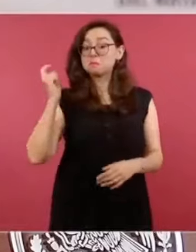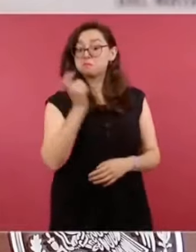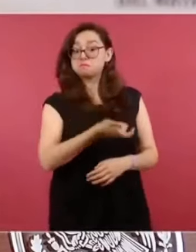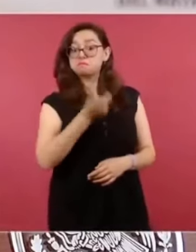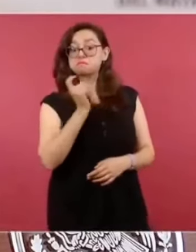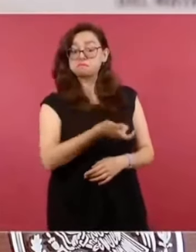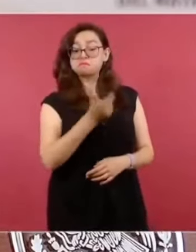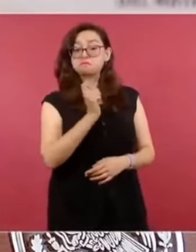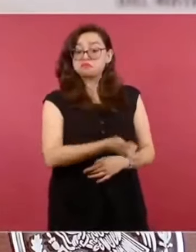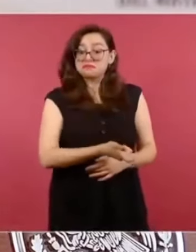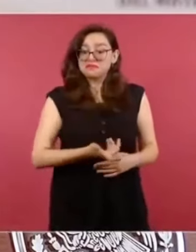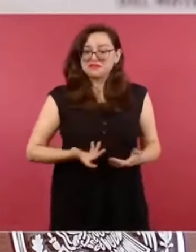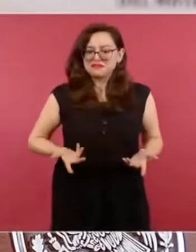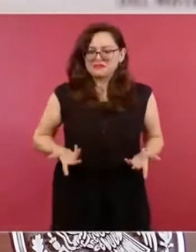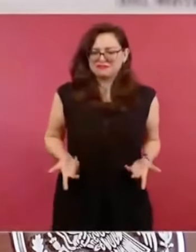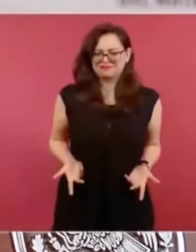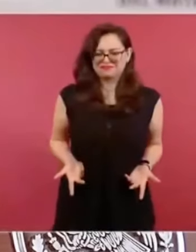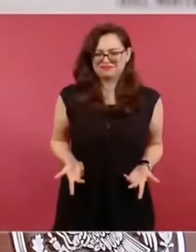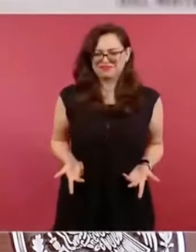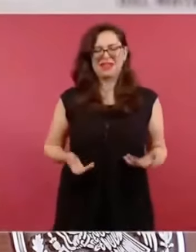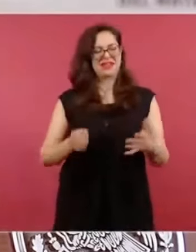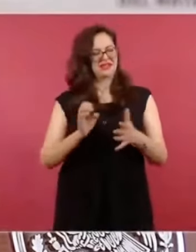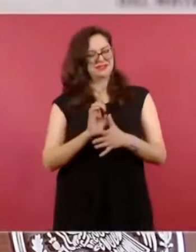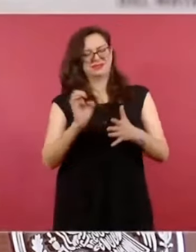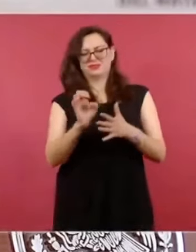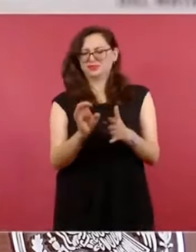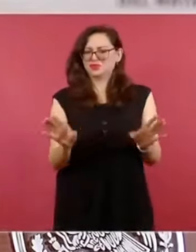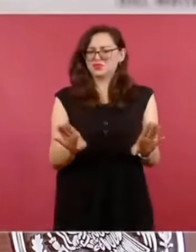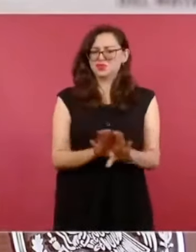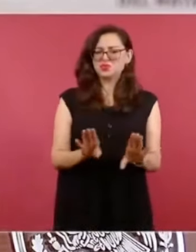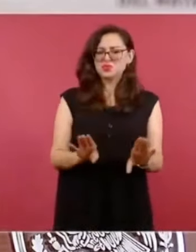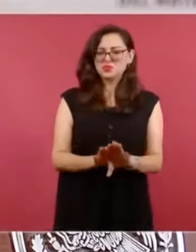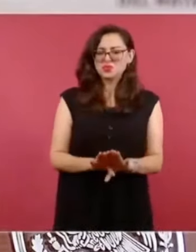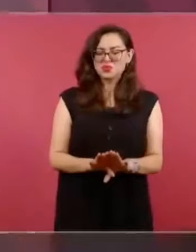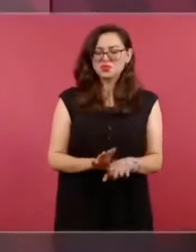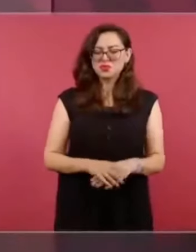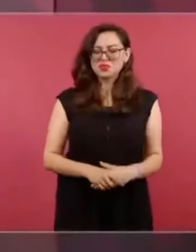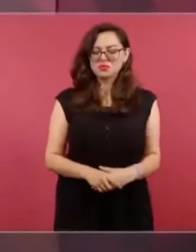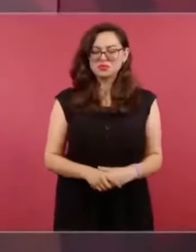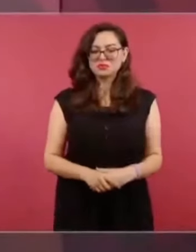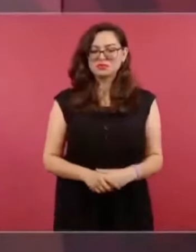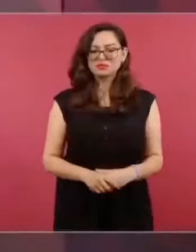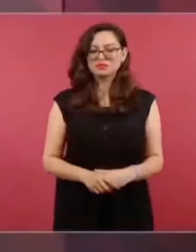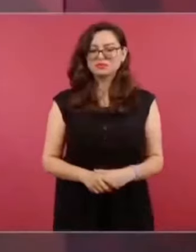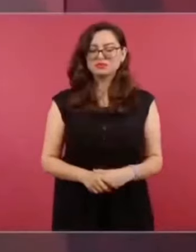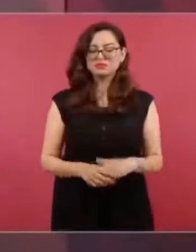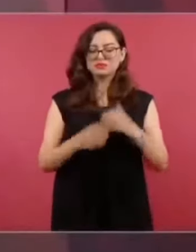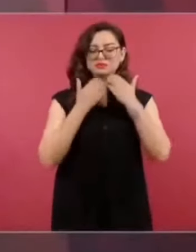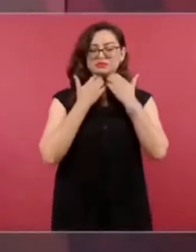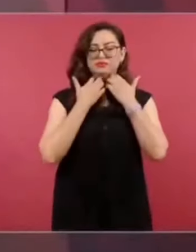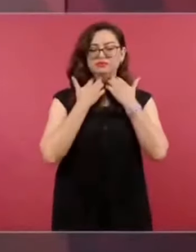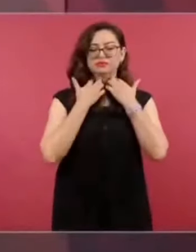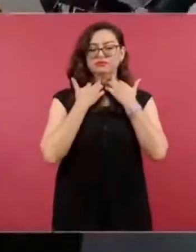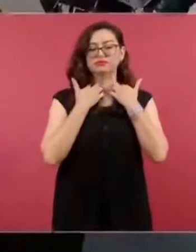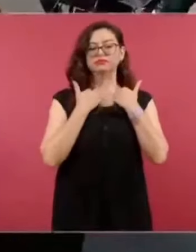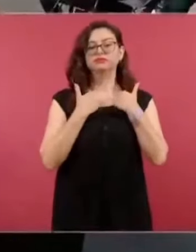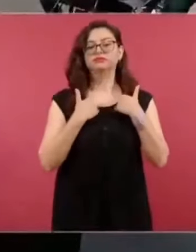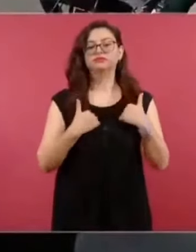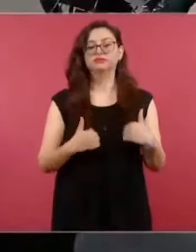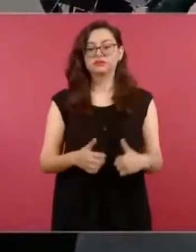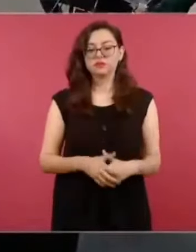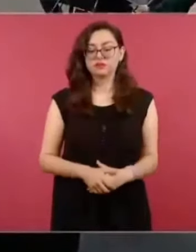mensuales Entonces cómo se va a quedar Ah pu no no no ya no me meto